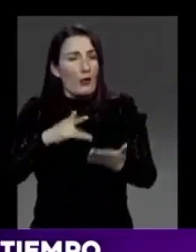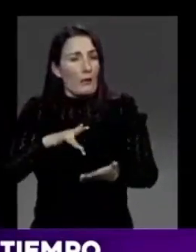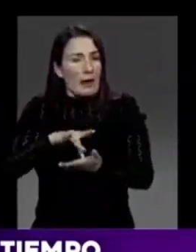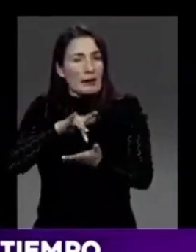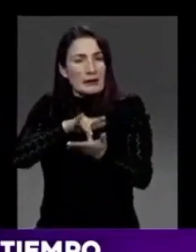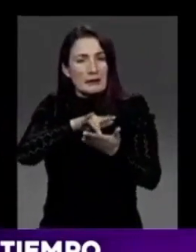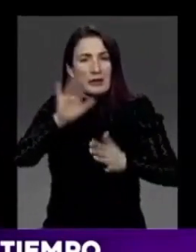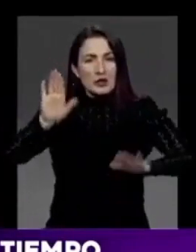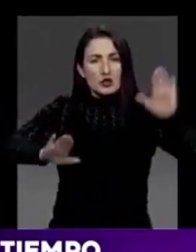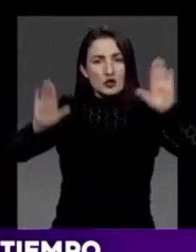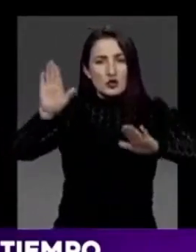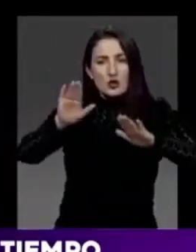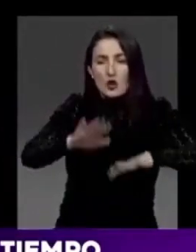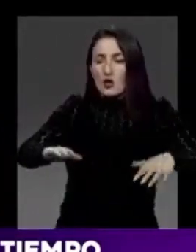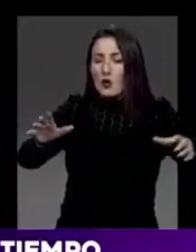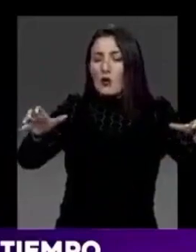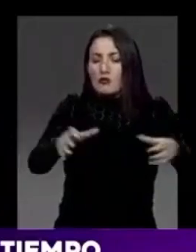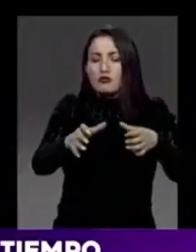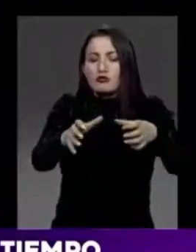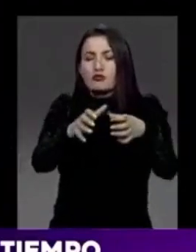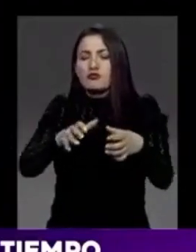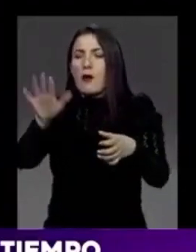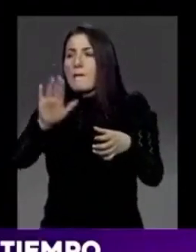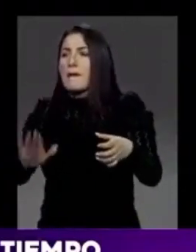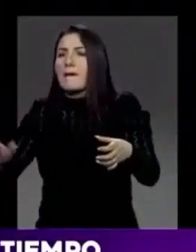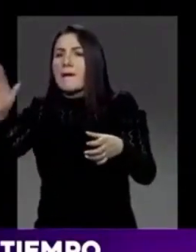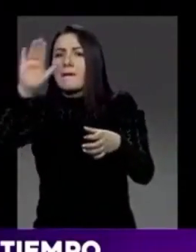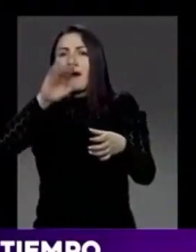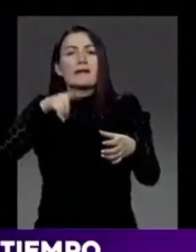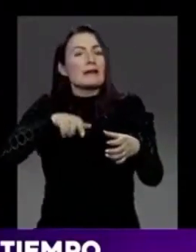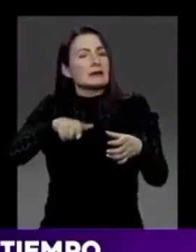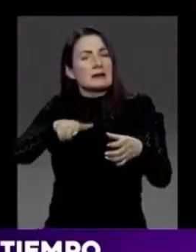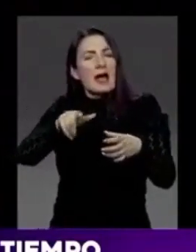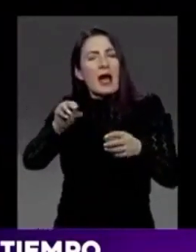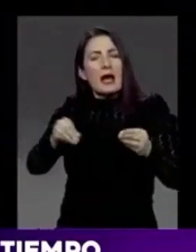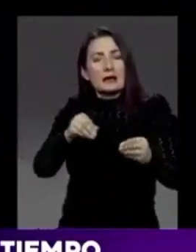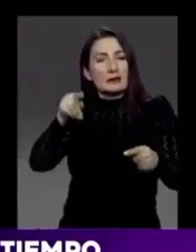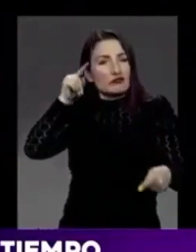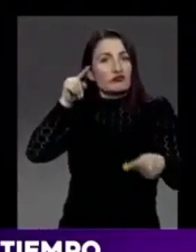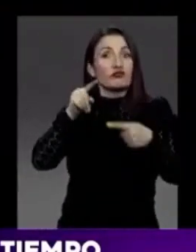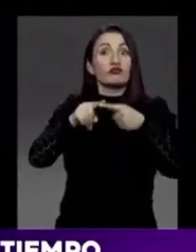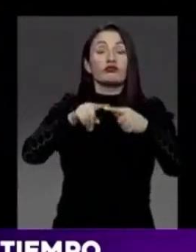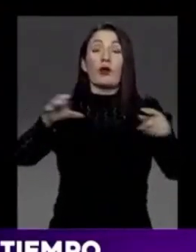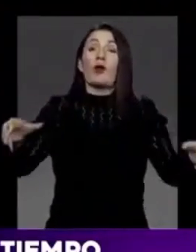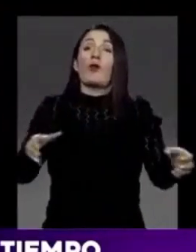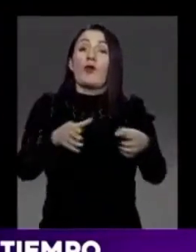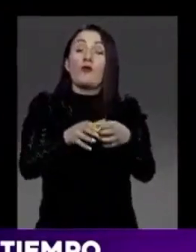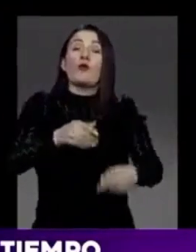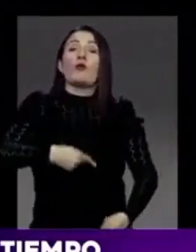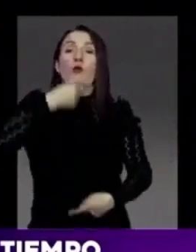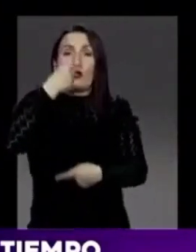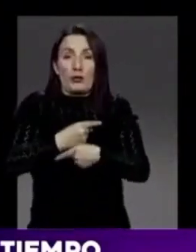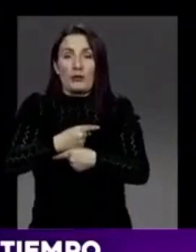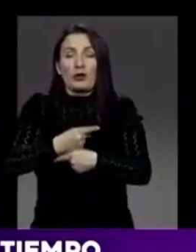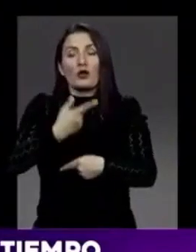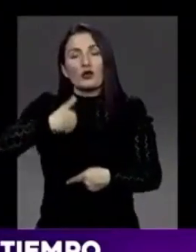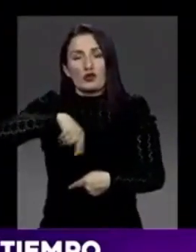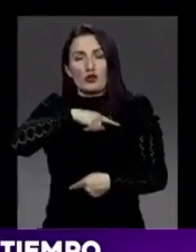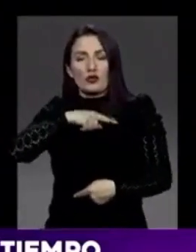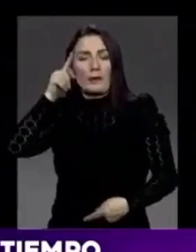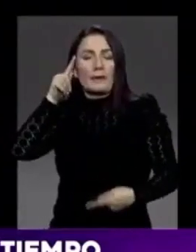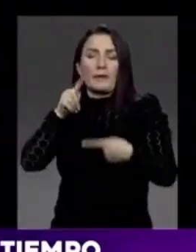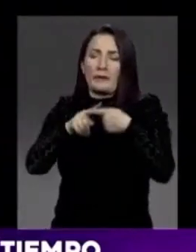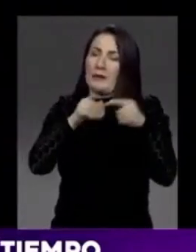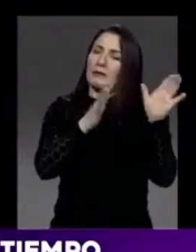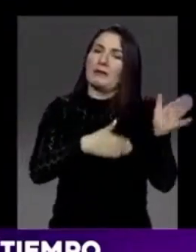de inversión en la parte de la región la rap tengan un protagonismo para poder tener una unidad de cumplimiento frente a lo que se puede propone